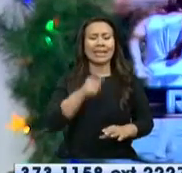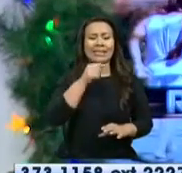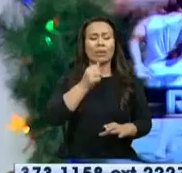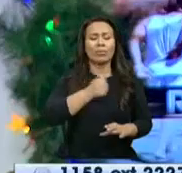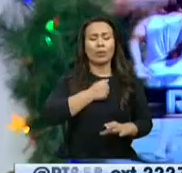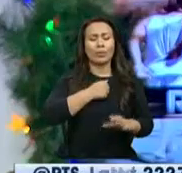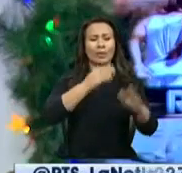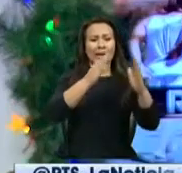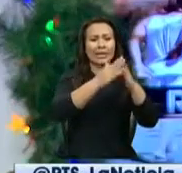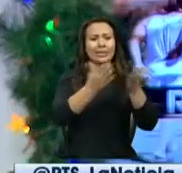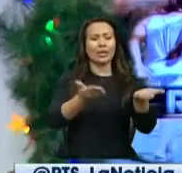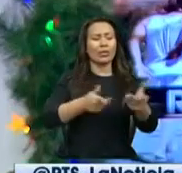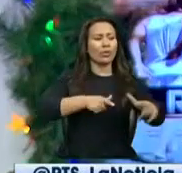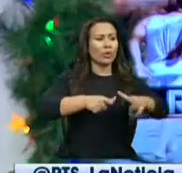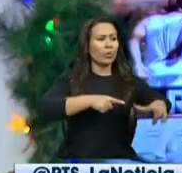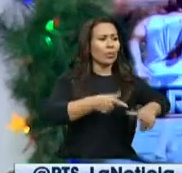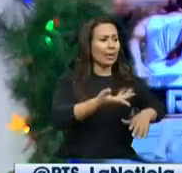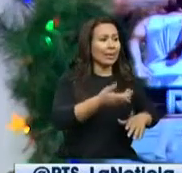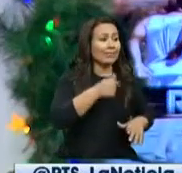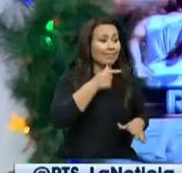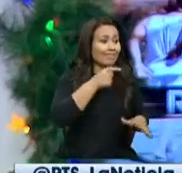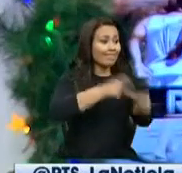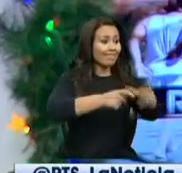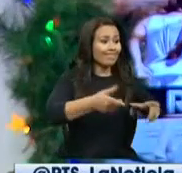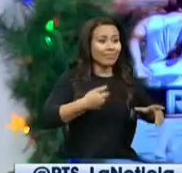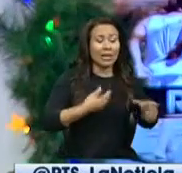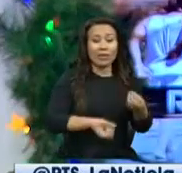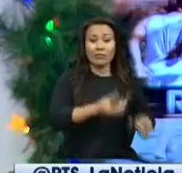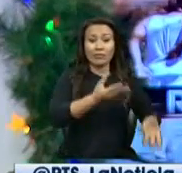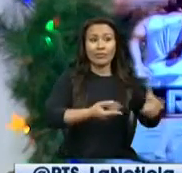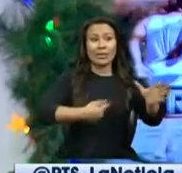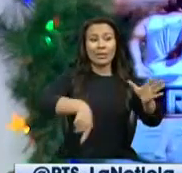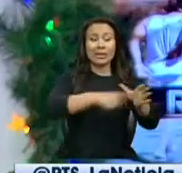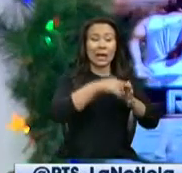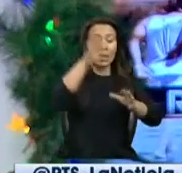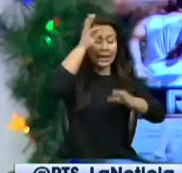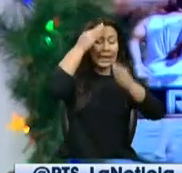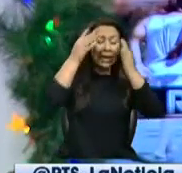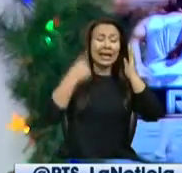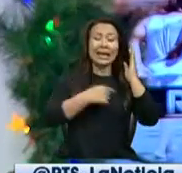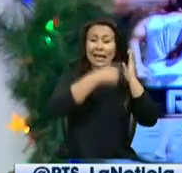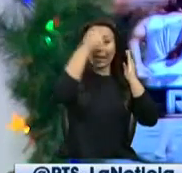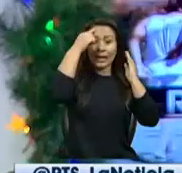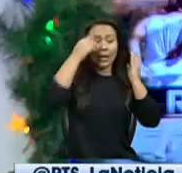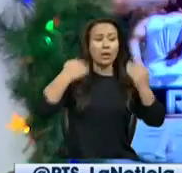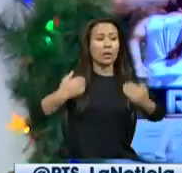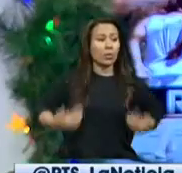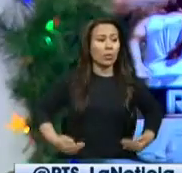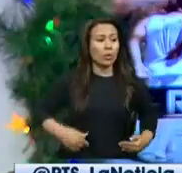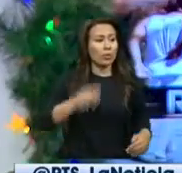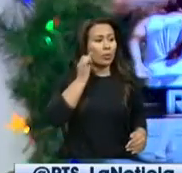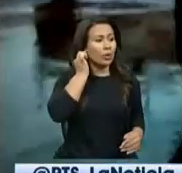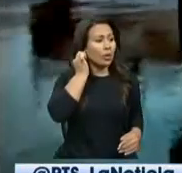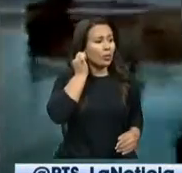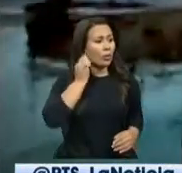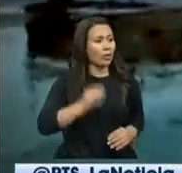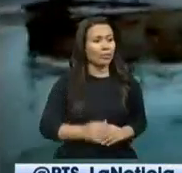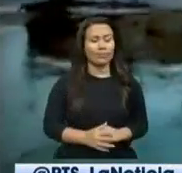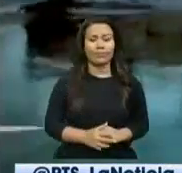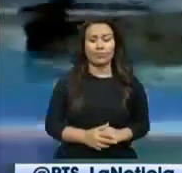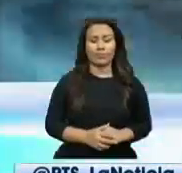casa donde ocurrió el hecho. Según los vecinos, el fuego alcanzó el rostro y otras partes del cuerpo de la mujer.